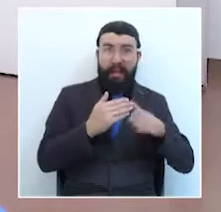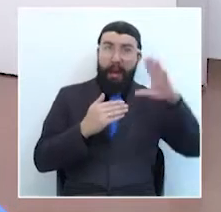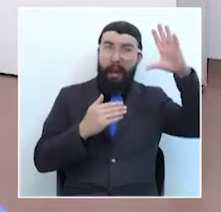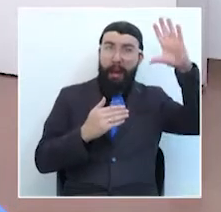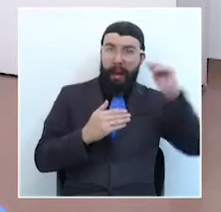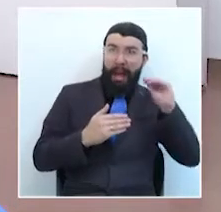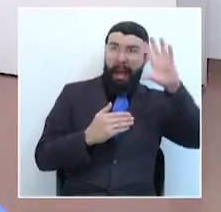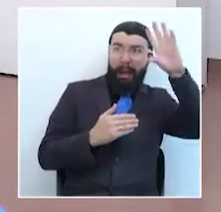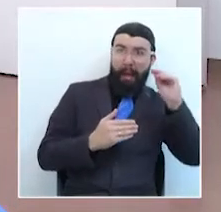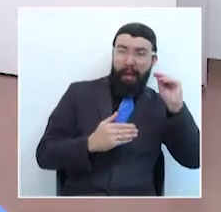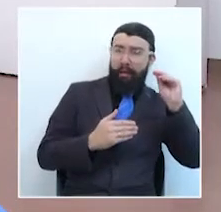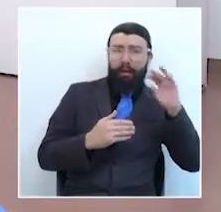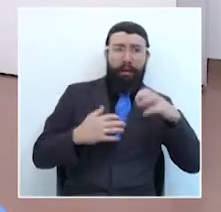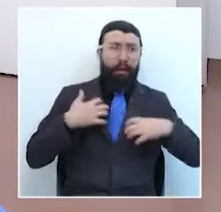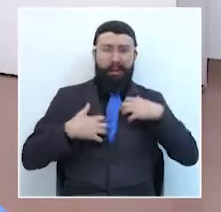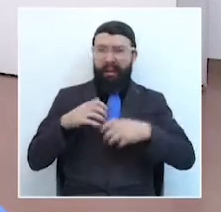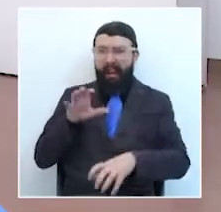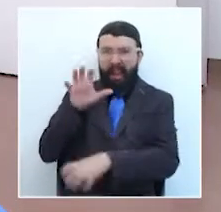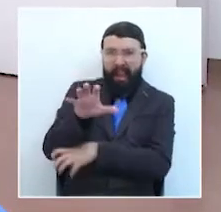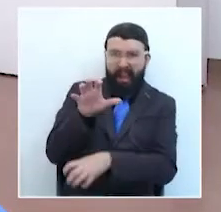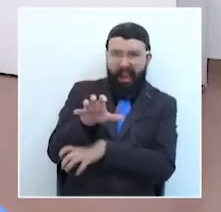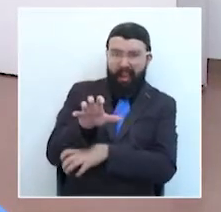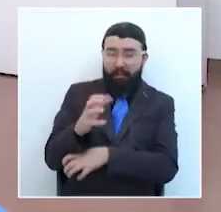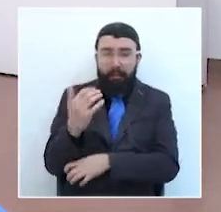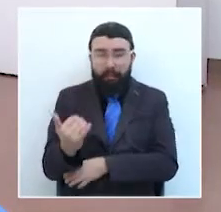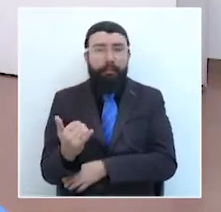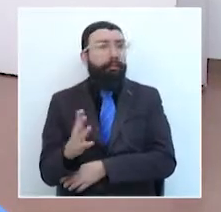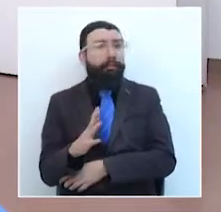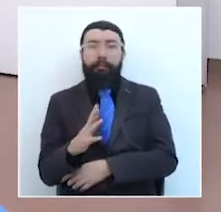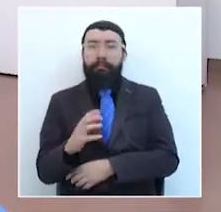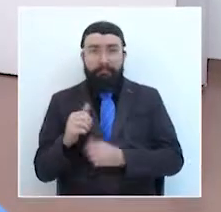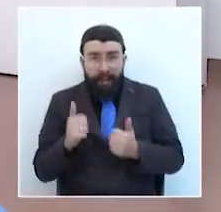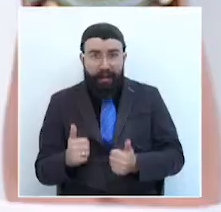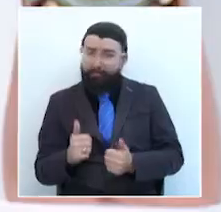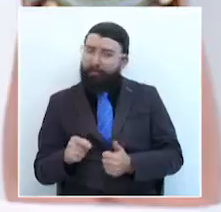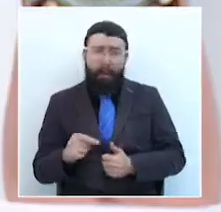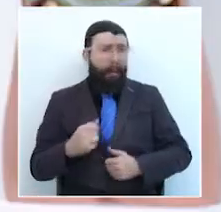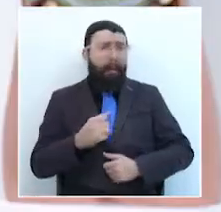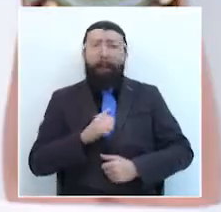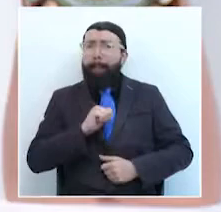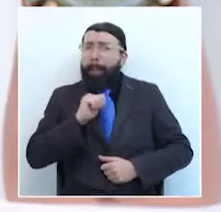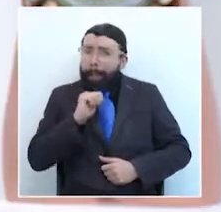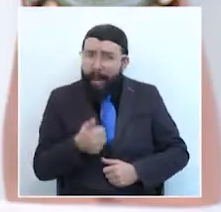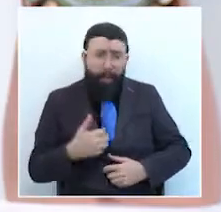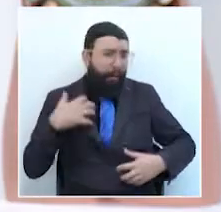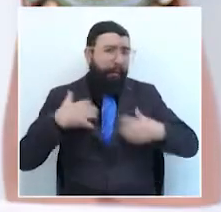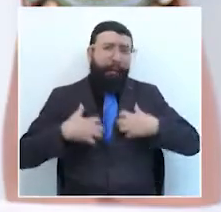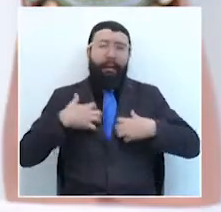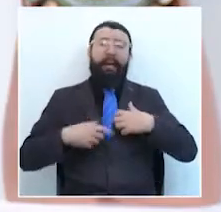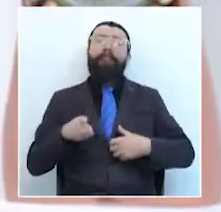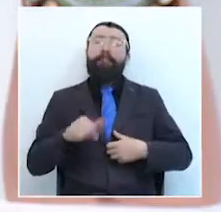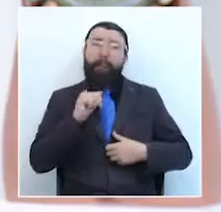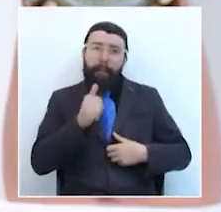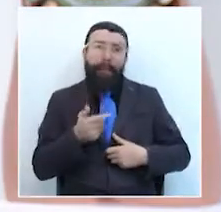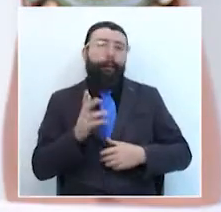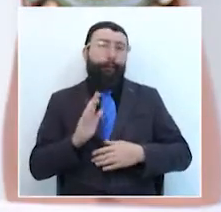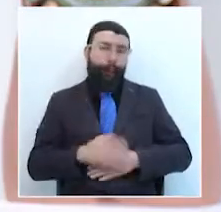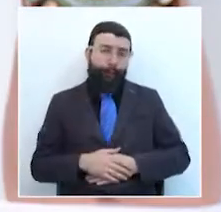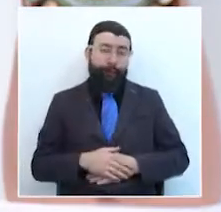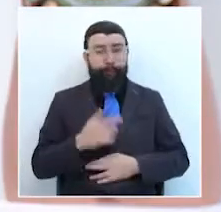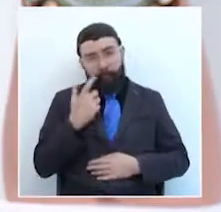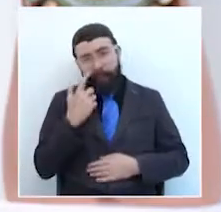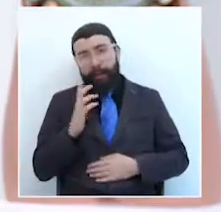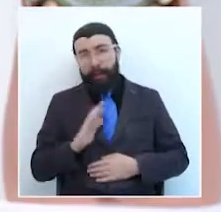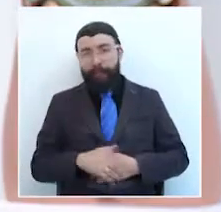broma a asustarlos y lo que están haciendo es empeorar la fobia o también que piensan